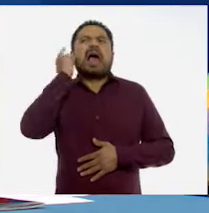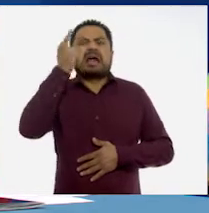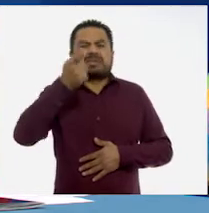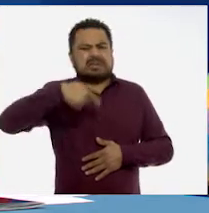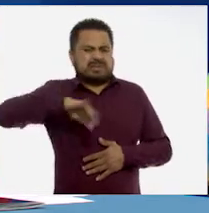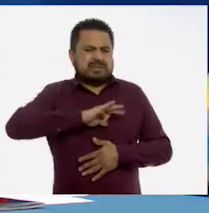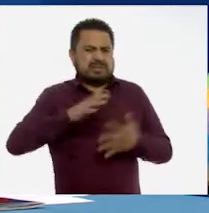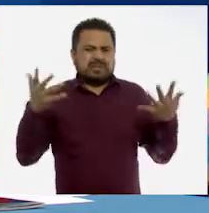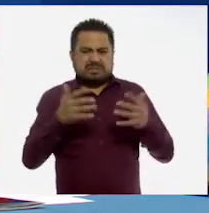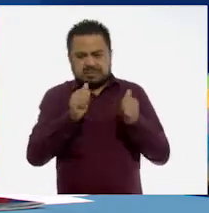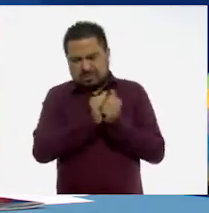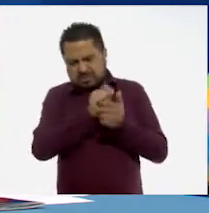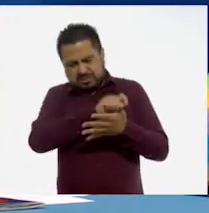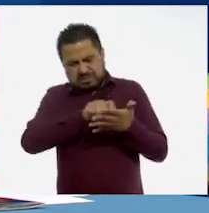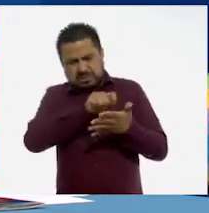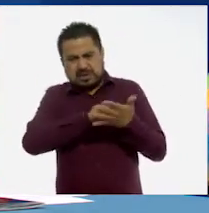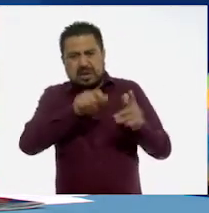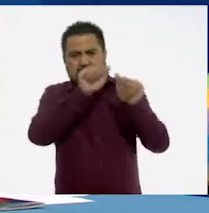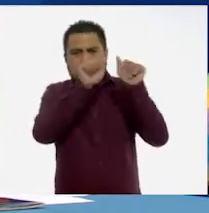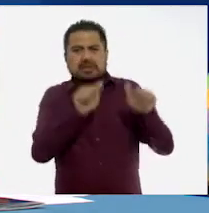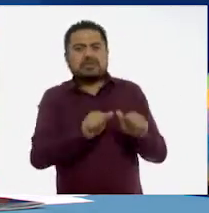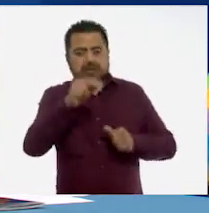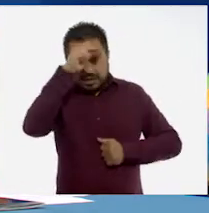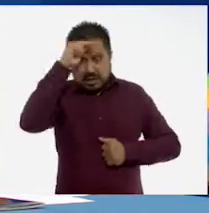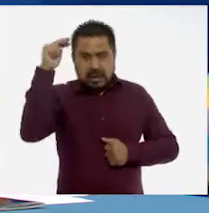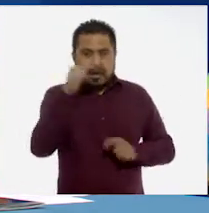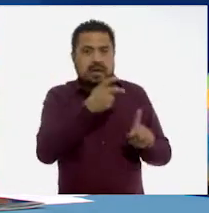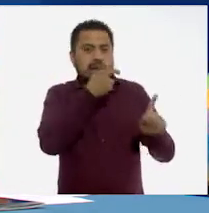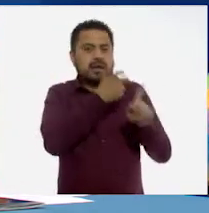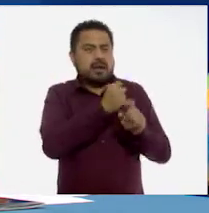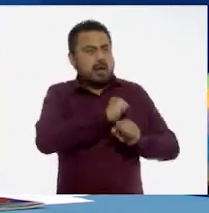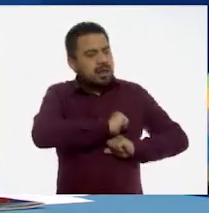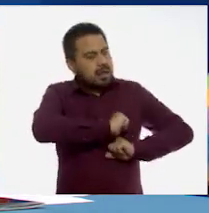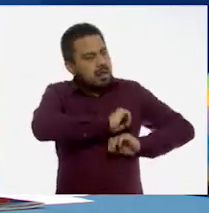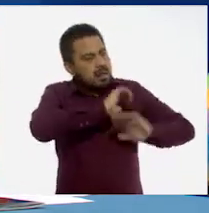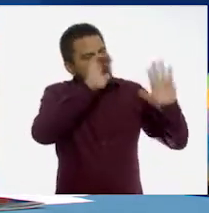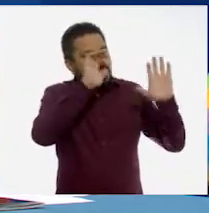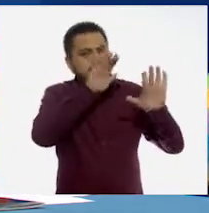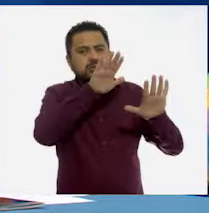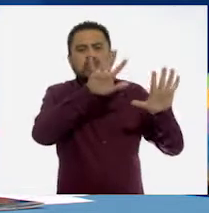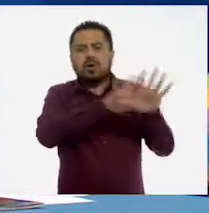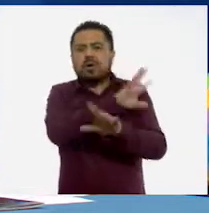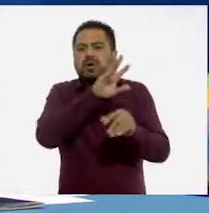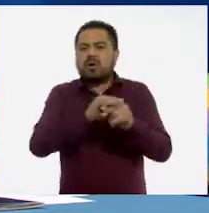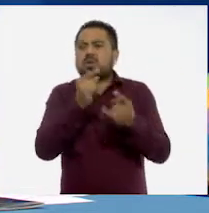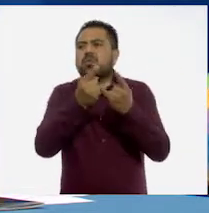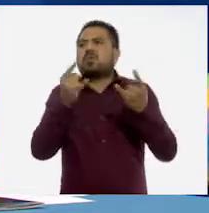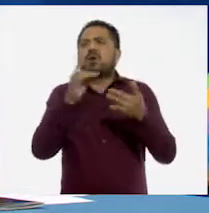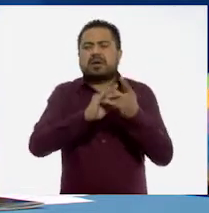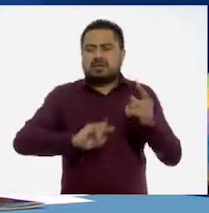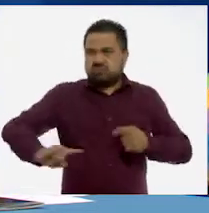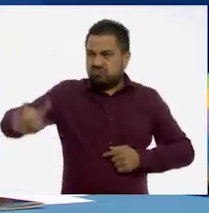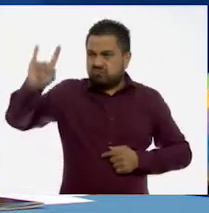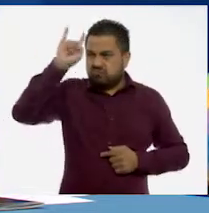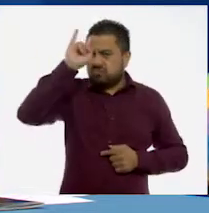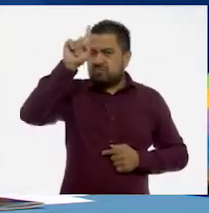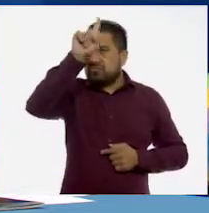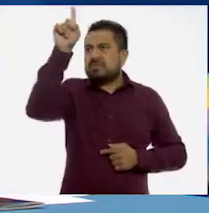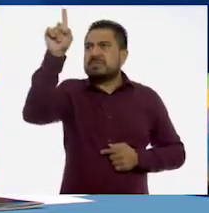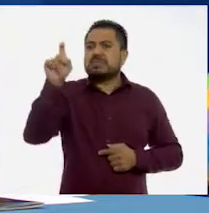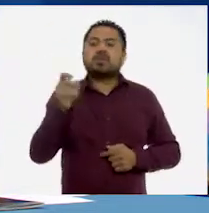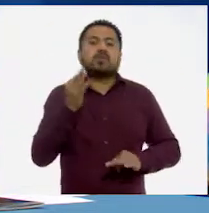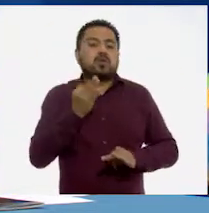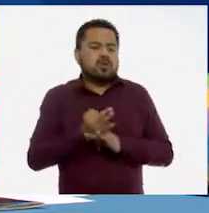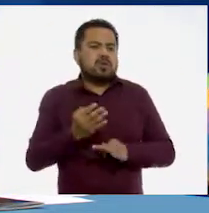ese texto de esta artista mexicana que es tan admirada, sobre todo por sus cuentos de terror y misterio. Y vamos